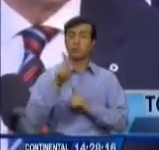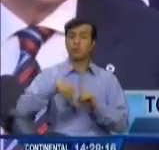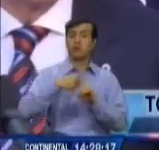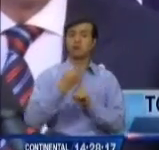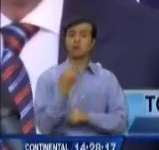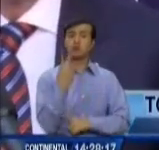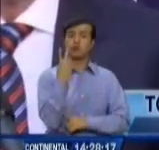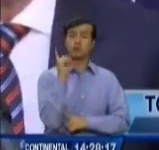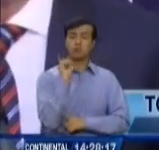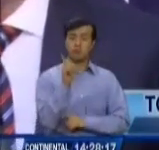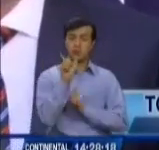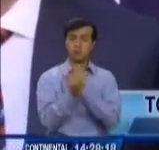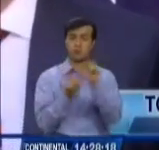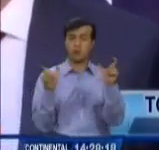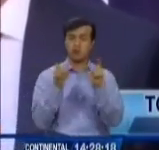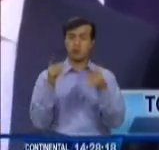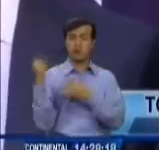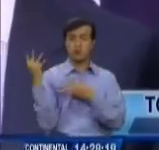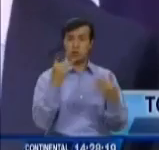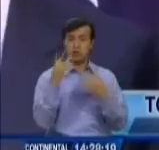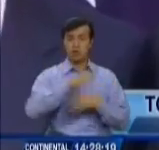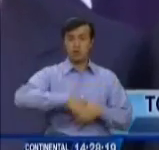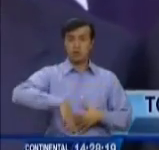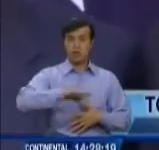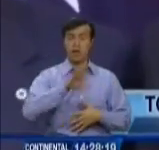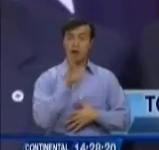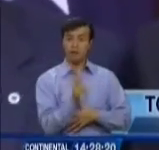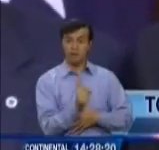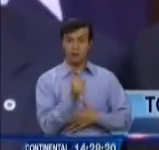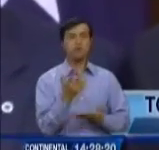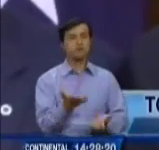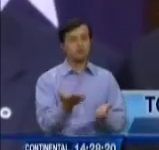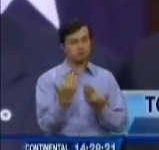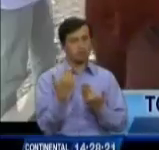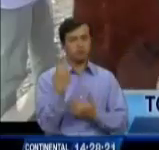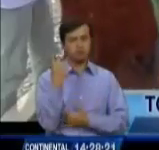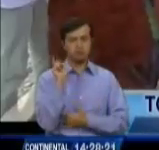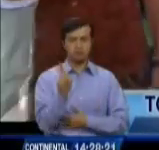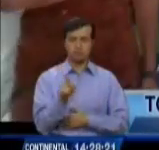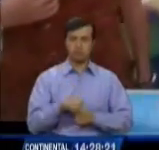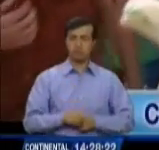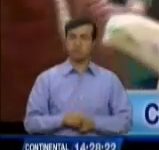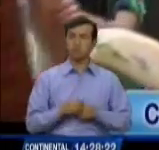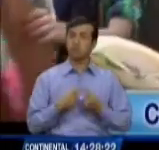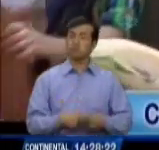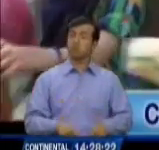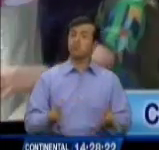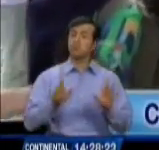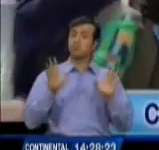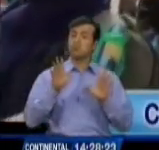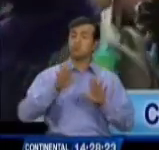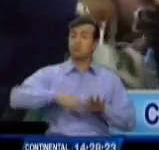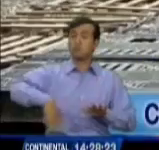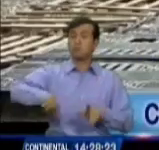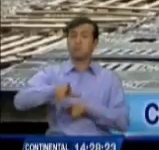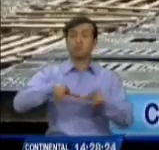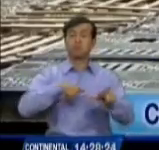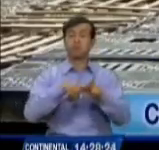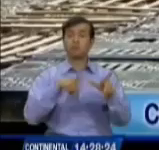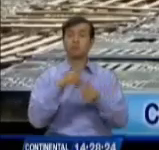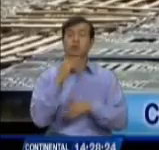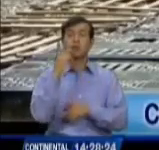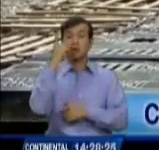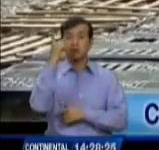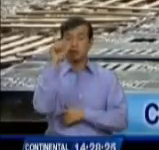a 12.000 refugiados del conflicto en Siria e Irak. Mientras tanto, la situación en los campos de refugiados en